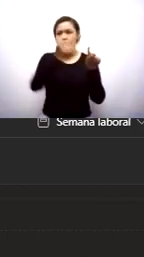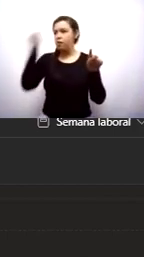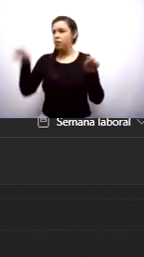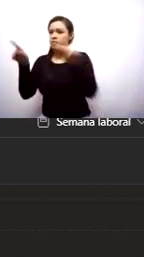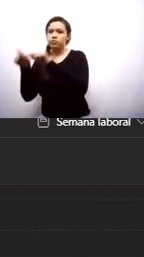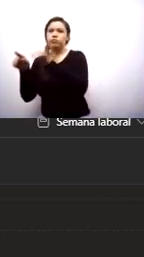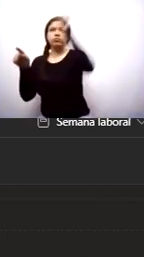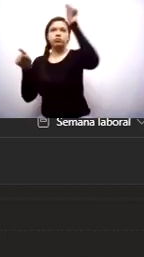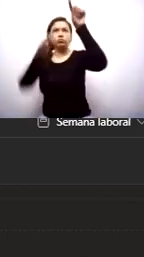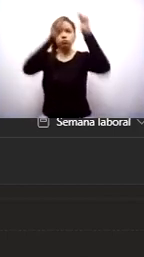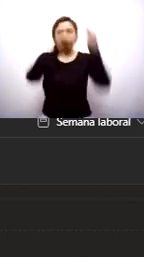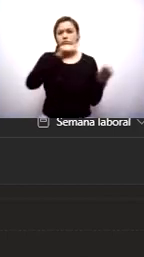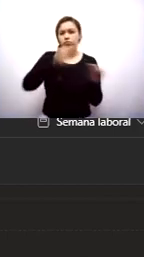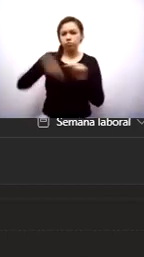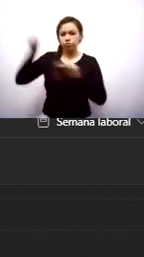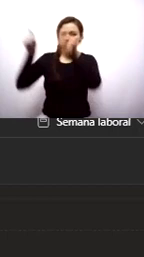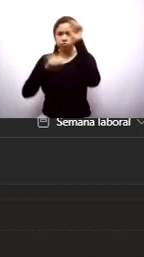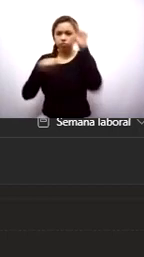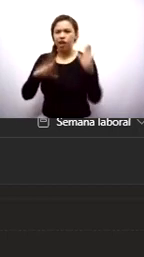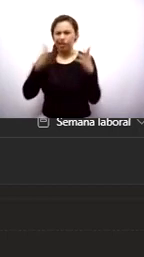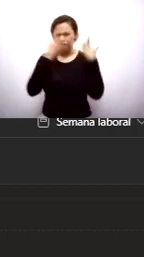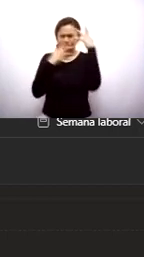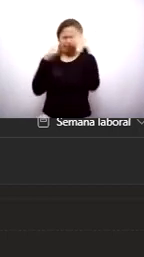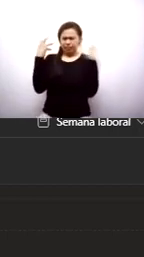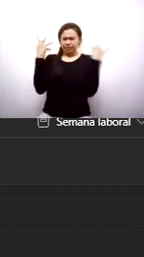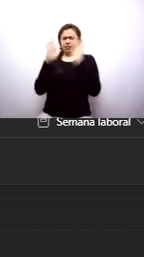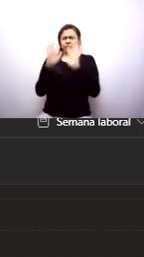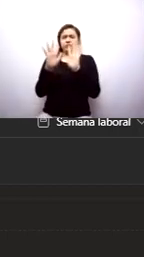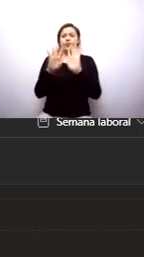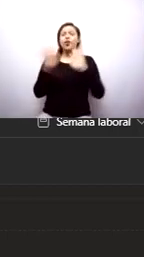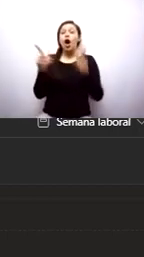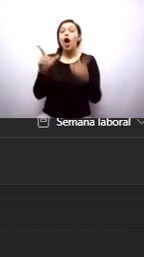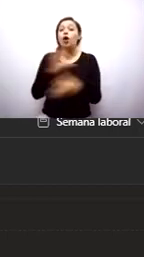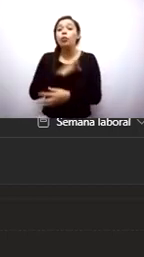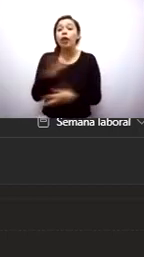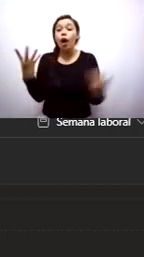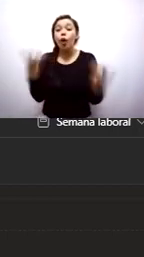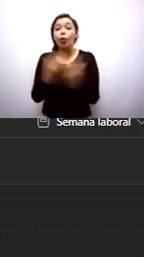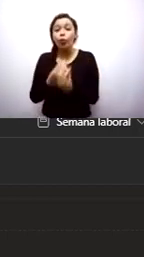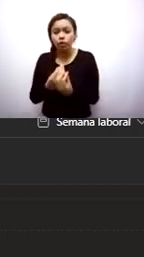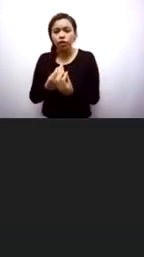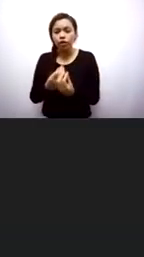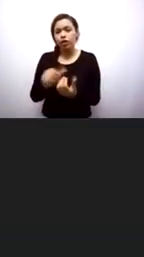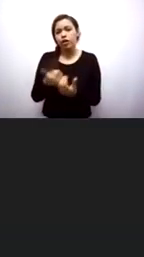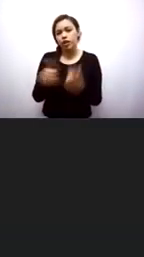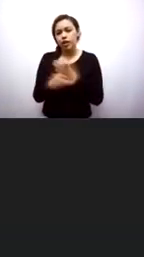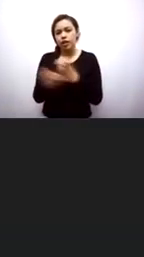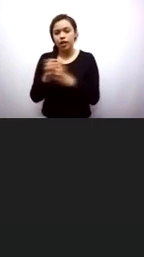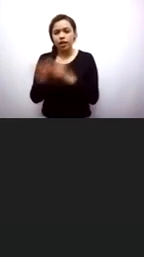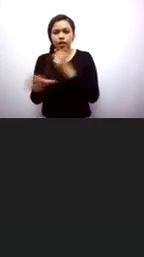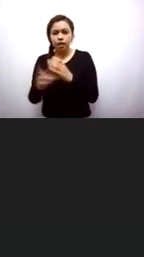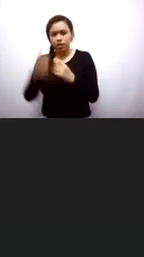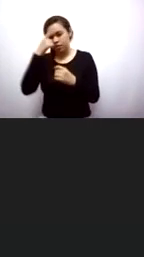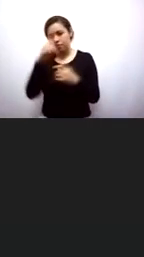pues poder hasta confundirnos, ¿no? Otro de los elementos que me encantaría mostrarles ahorita es cómo crear equipos